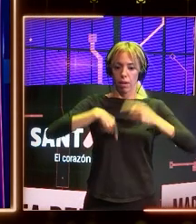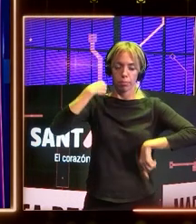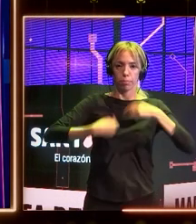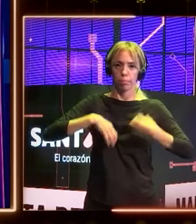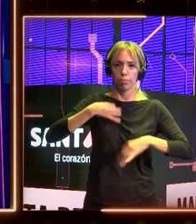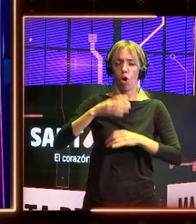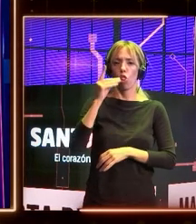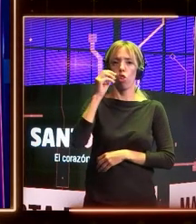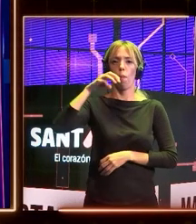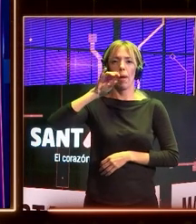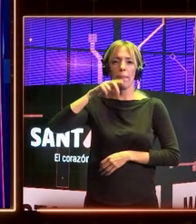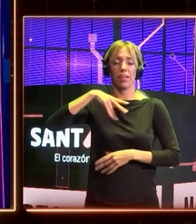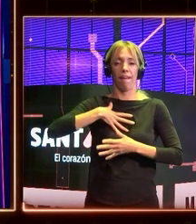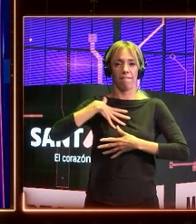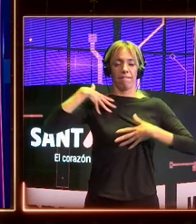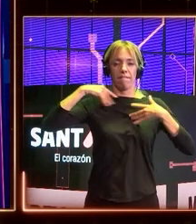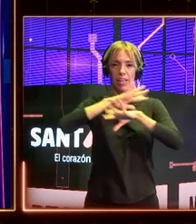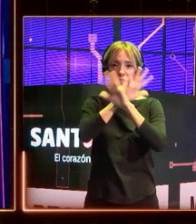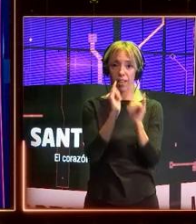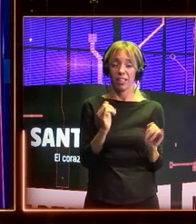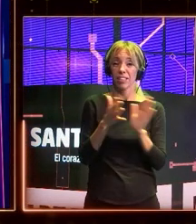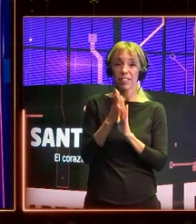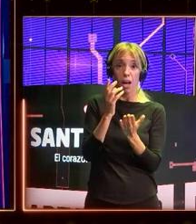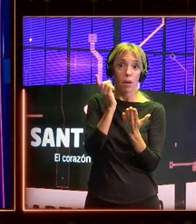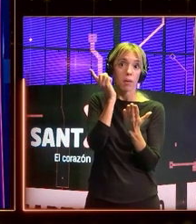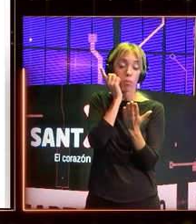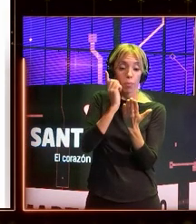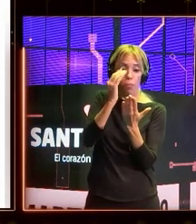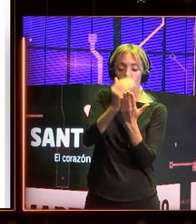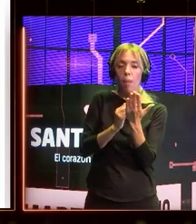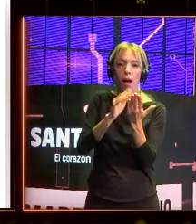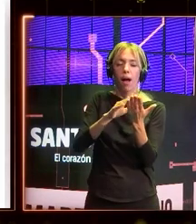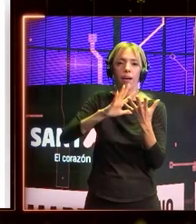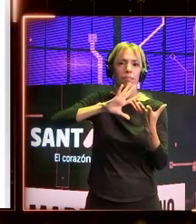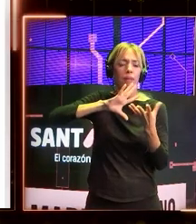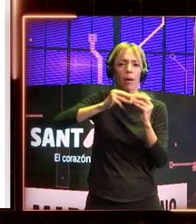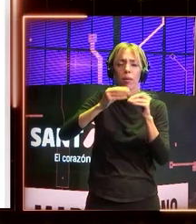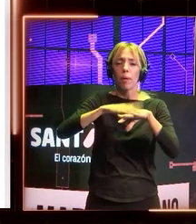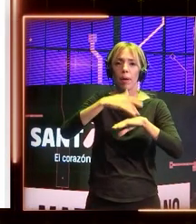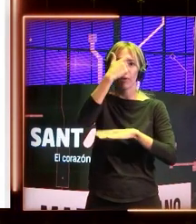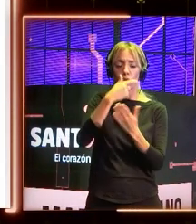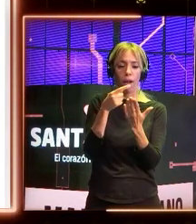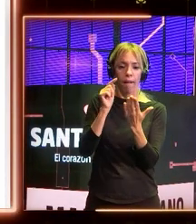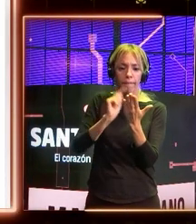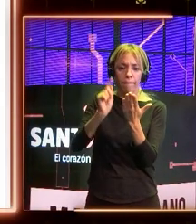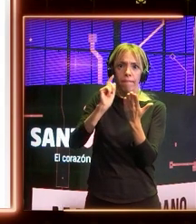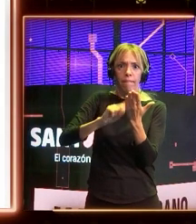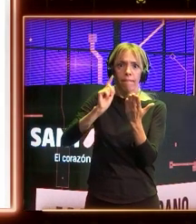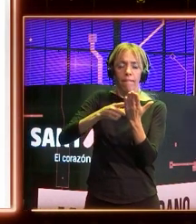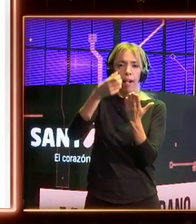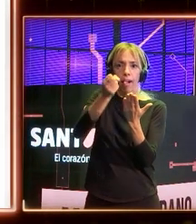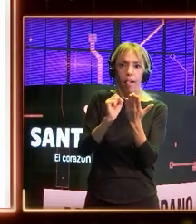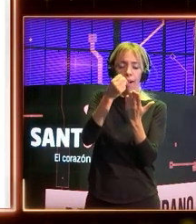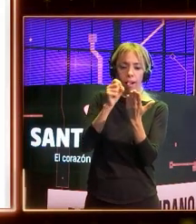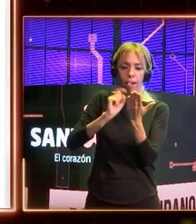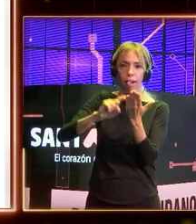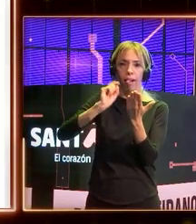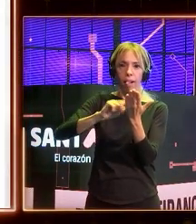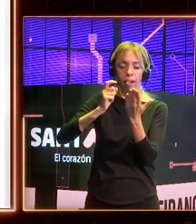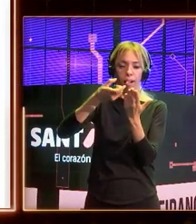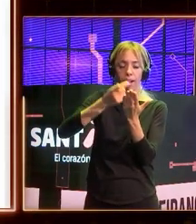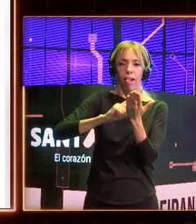todas las aplicaciones que están diseñadas para que nosotros tiremos de una palanca, a veces de forma completamente literal,